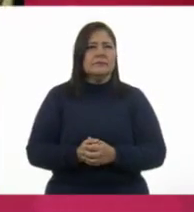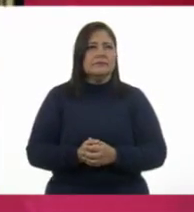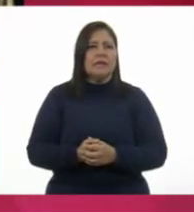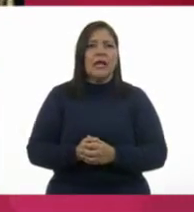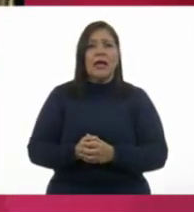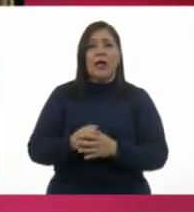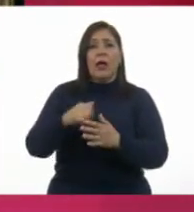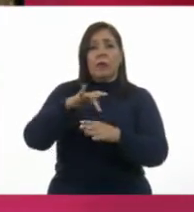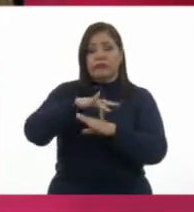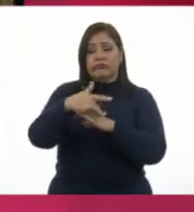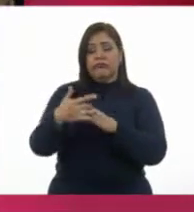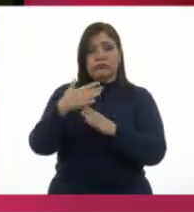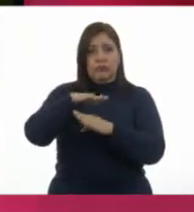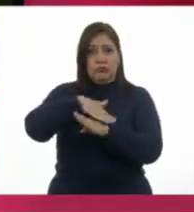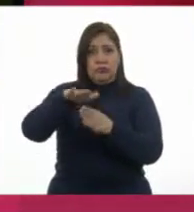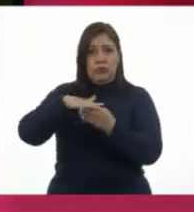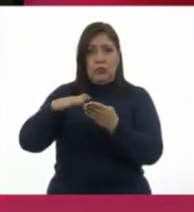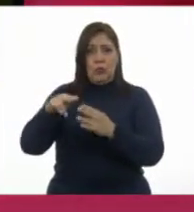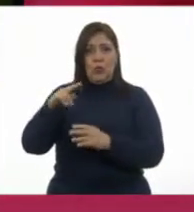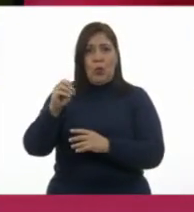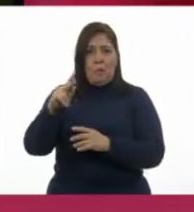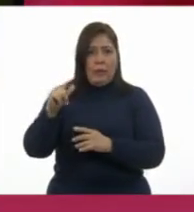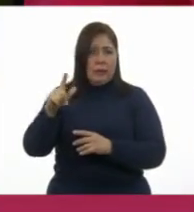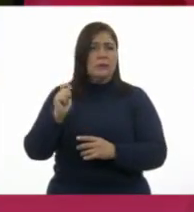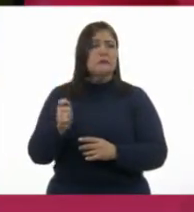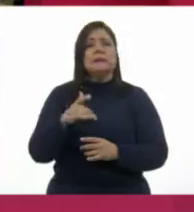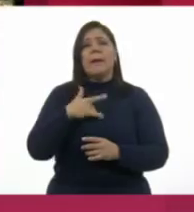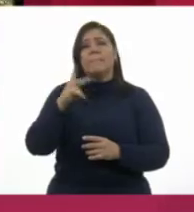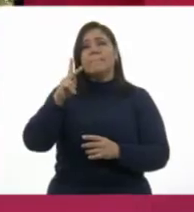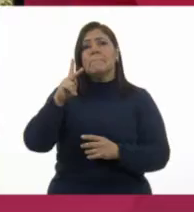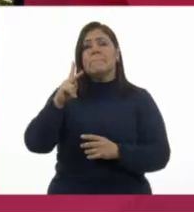Este es nopal, papaya,